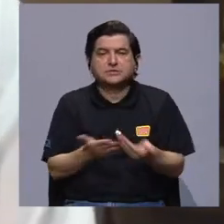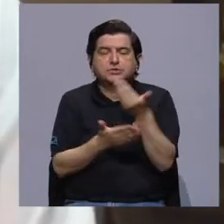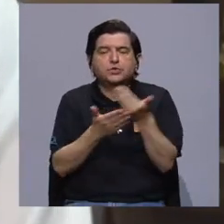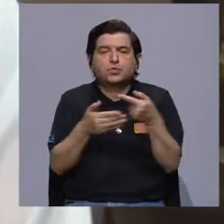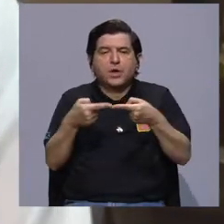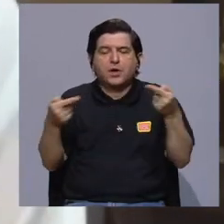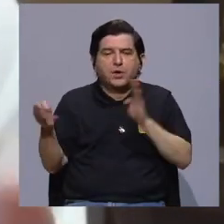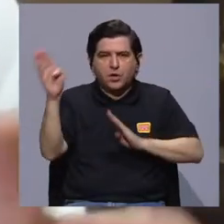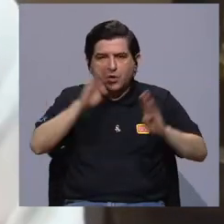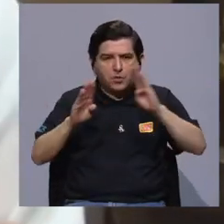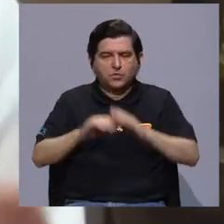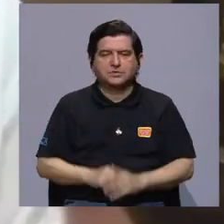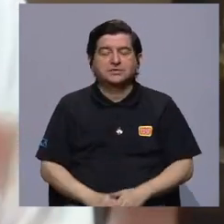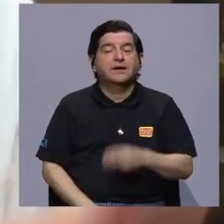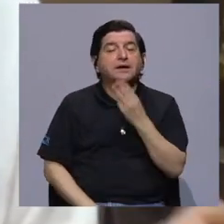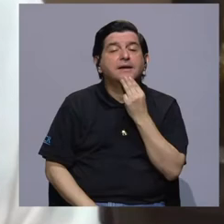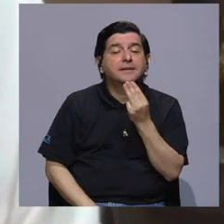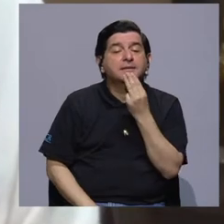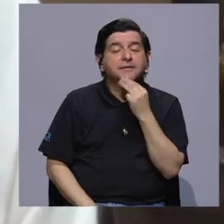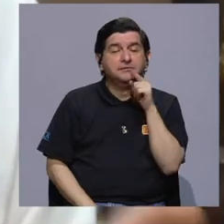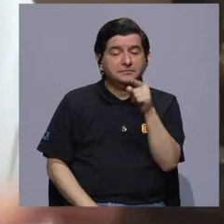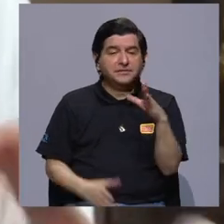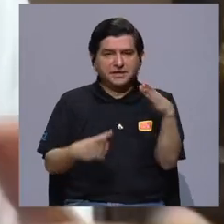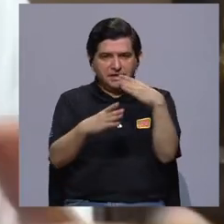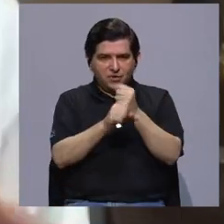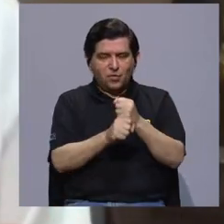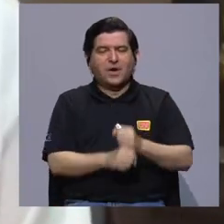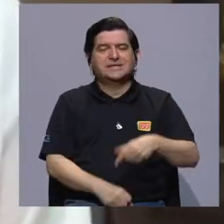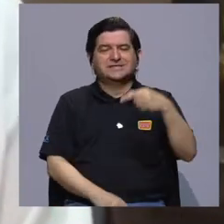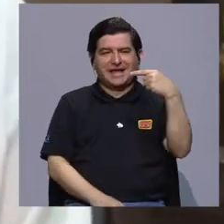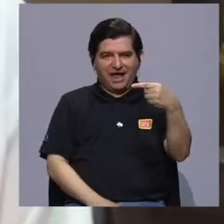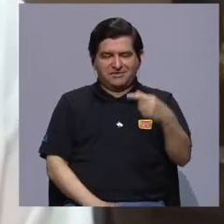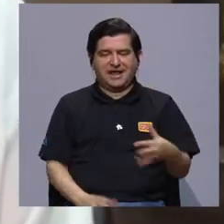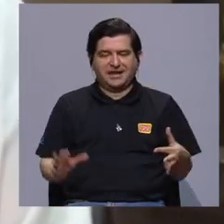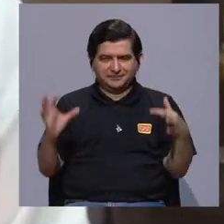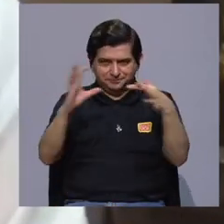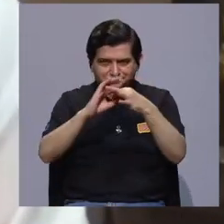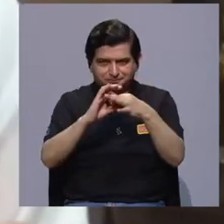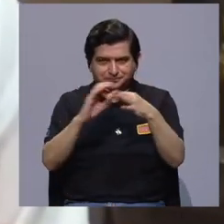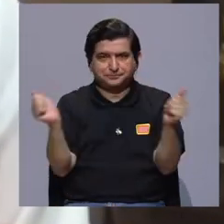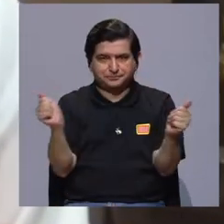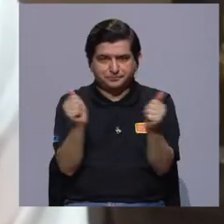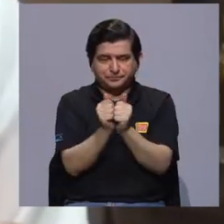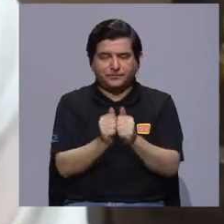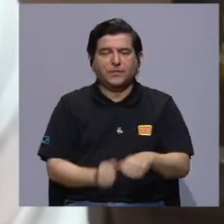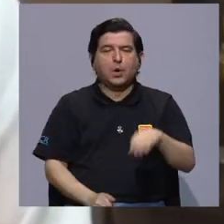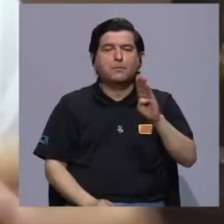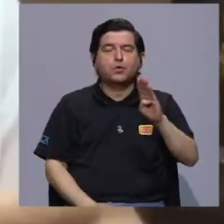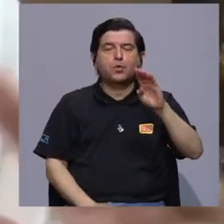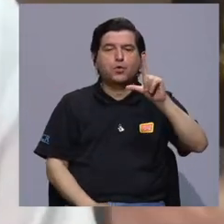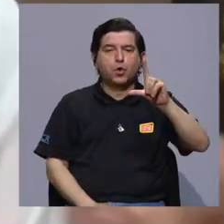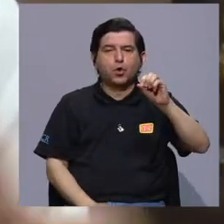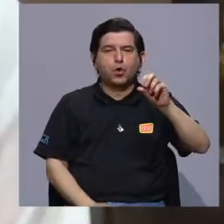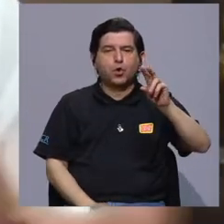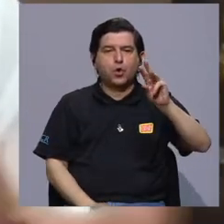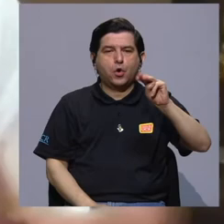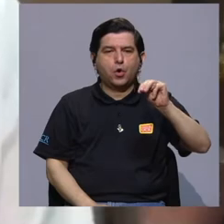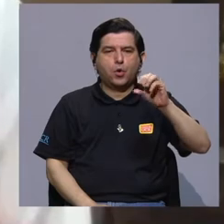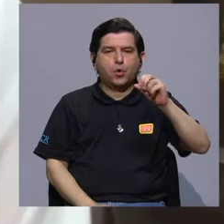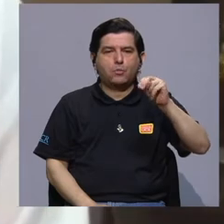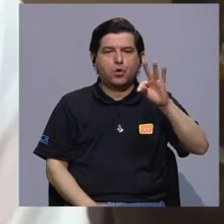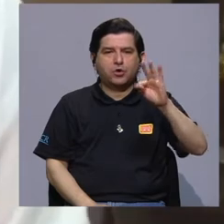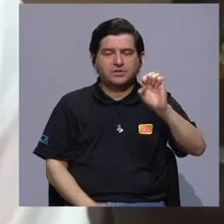nuevos antibióticos. En la parte de la miel, esto lo hace Gabriel en colaboración con Bruno Lomonte, el